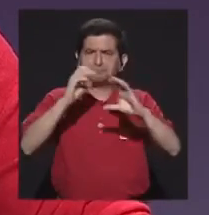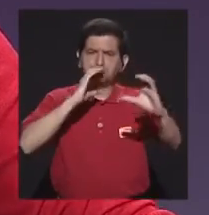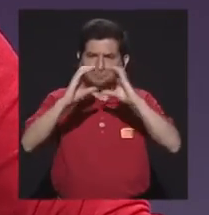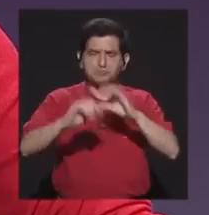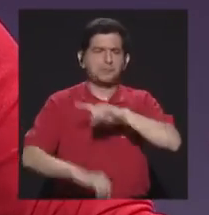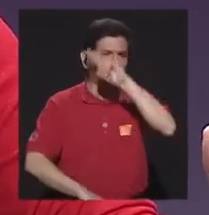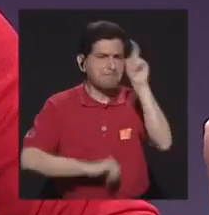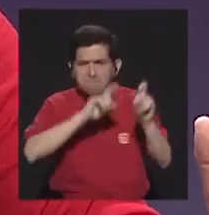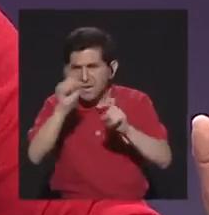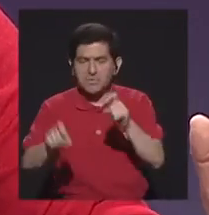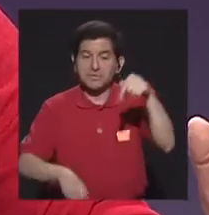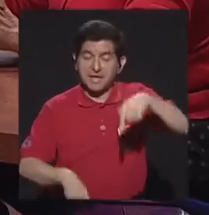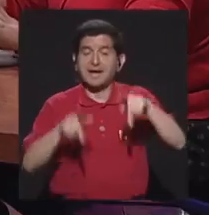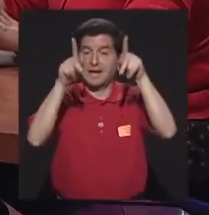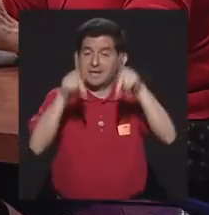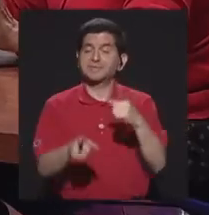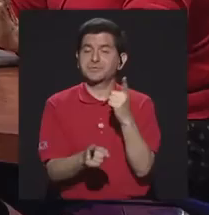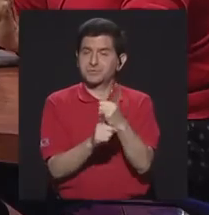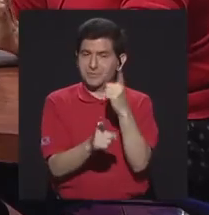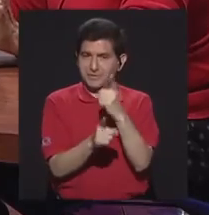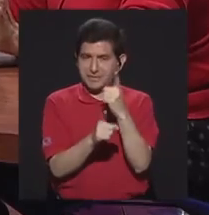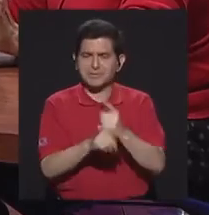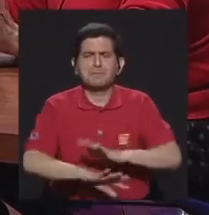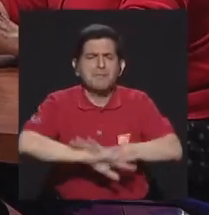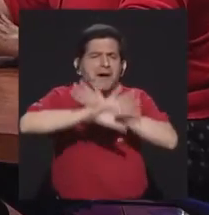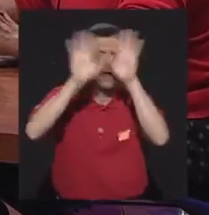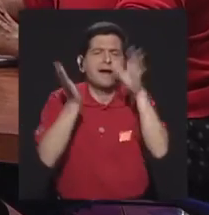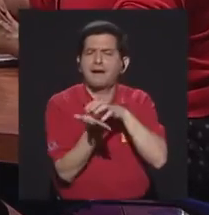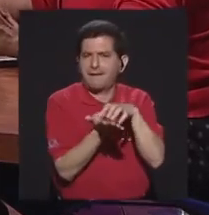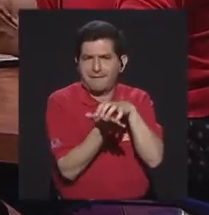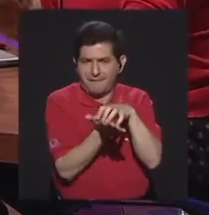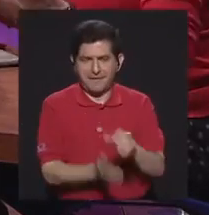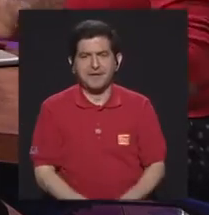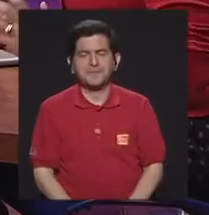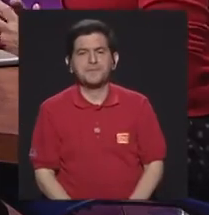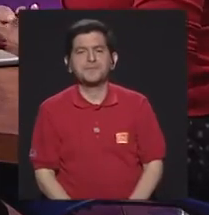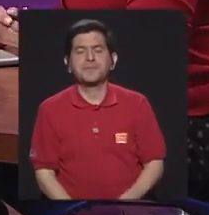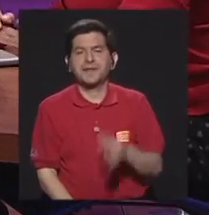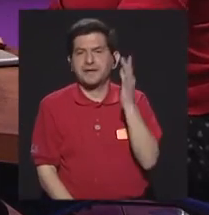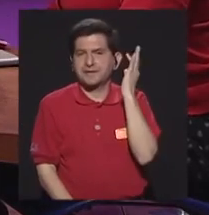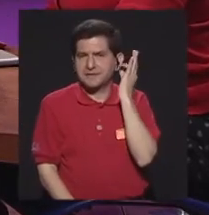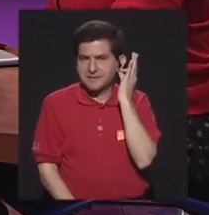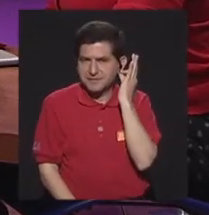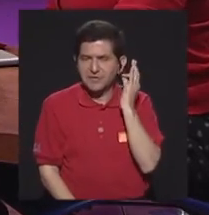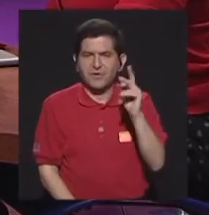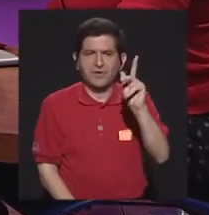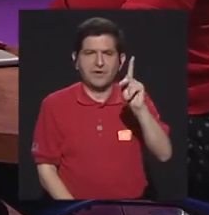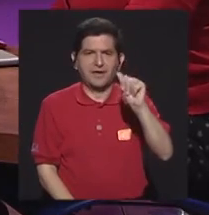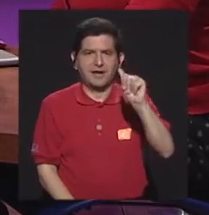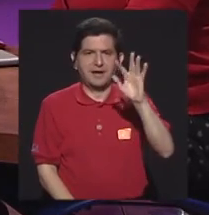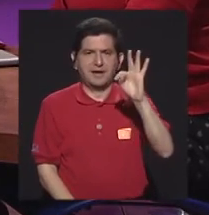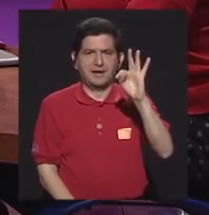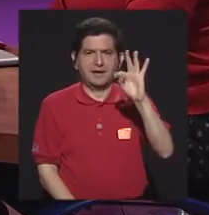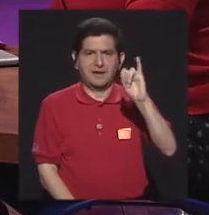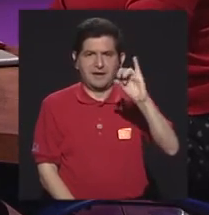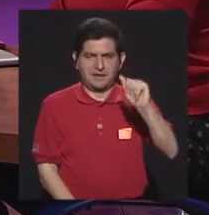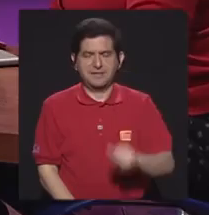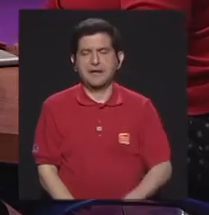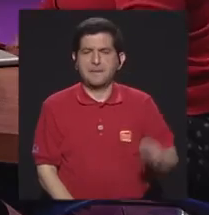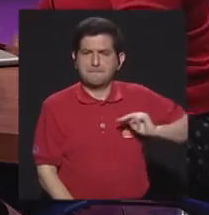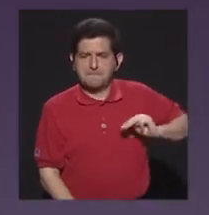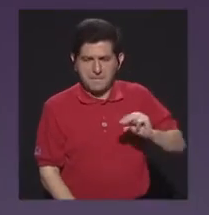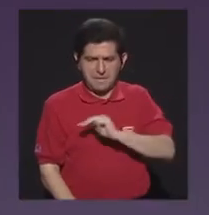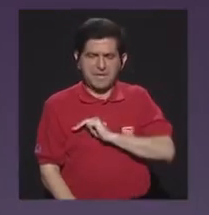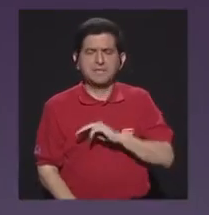las consultas, tenemos las personas indicadas para aclarar las dudas. Katia, a los 5 años de que el Ministerio de Educación ha iniciado